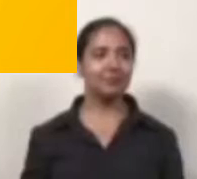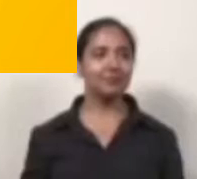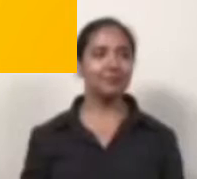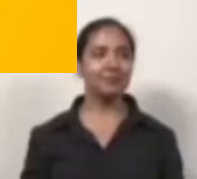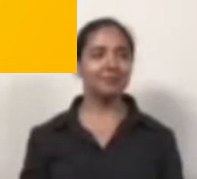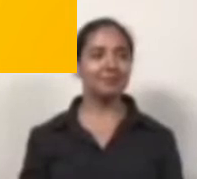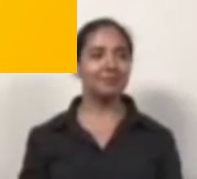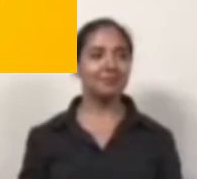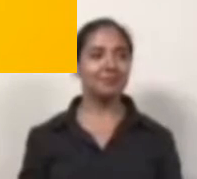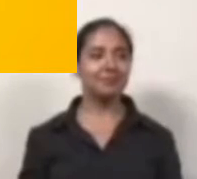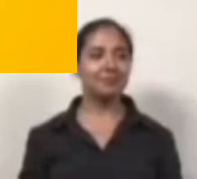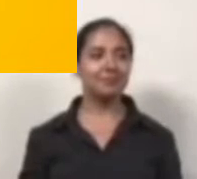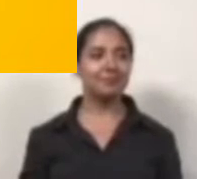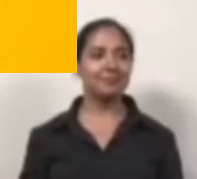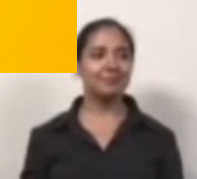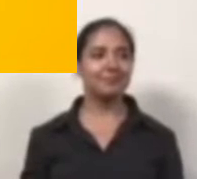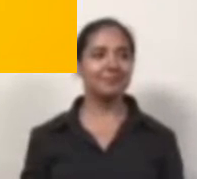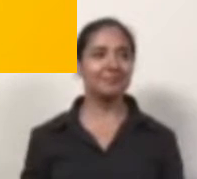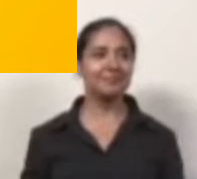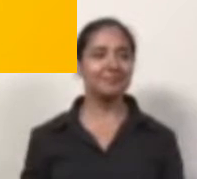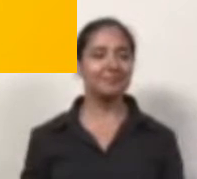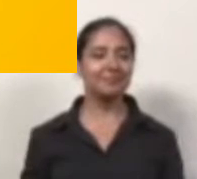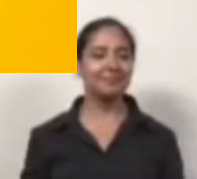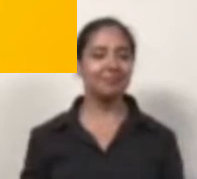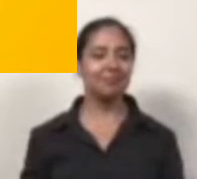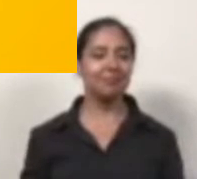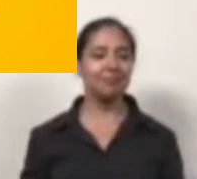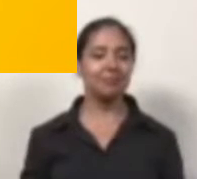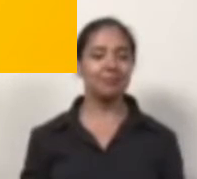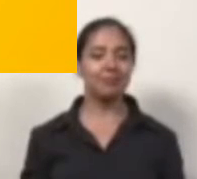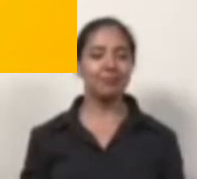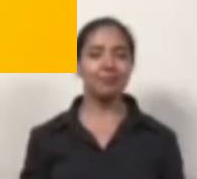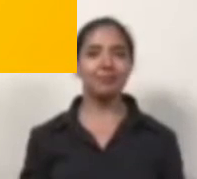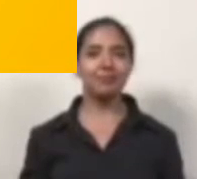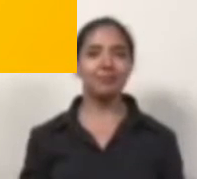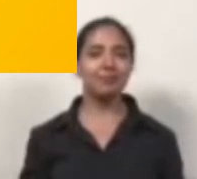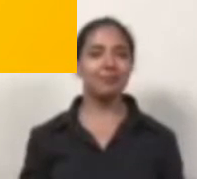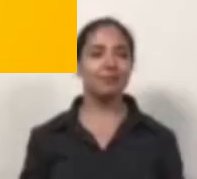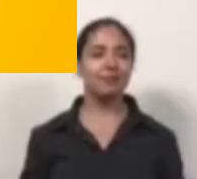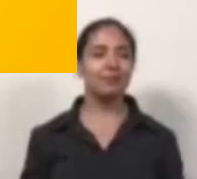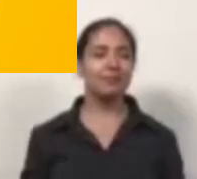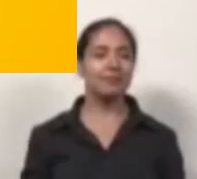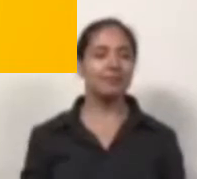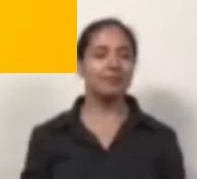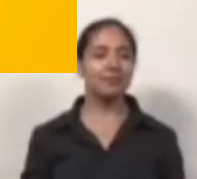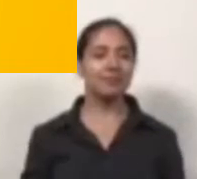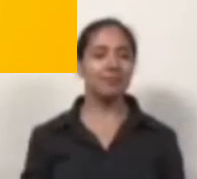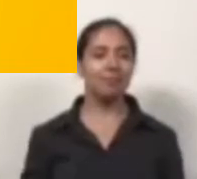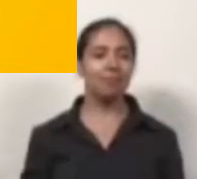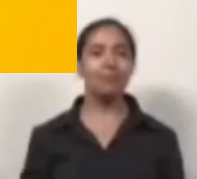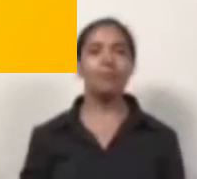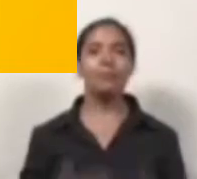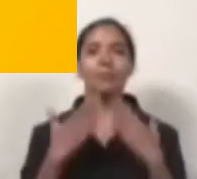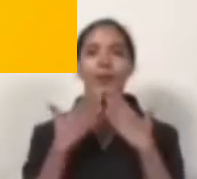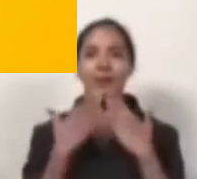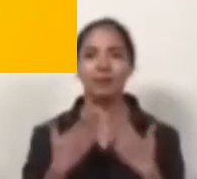tenían un destino que era la atención específica de ese 15% original más todas las sumas que se habían dado fijas en